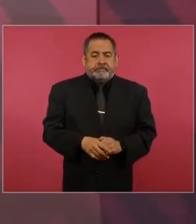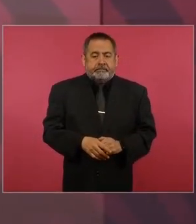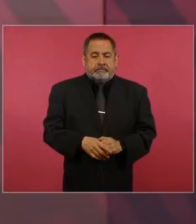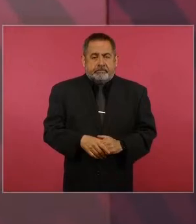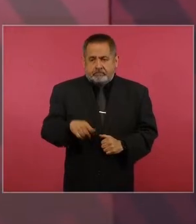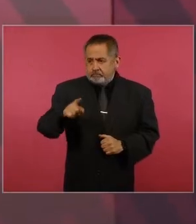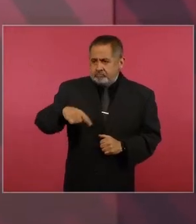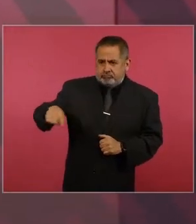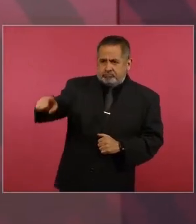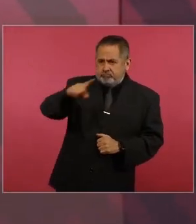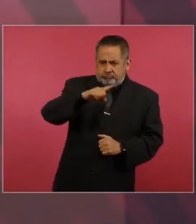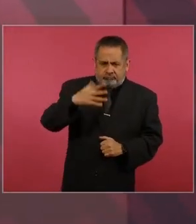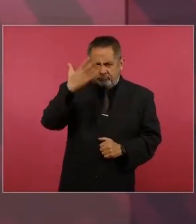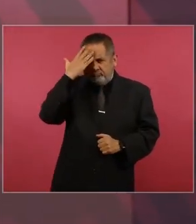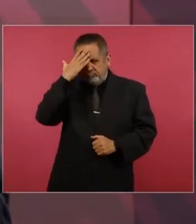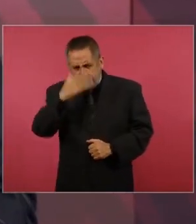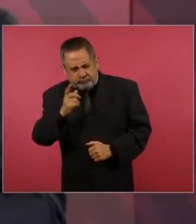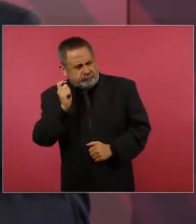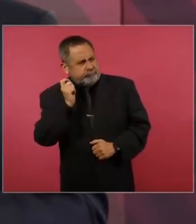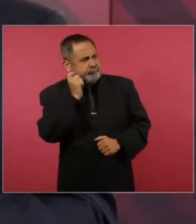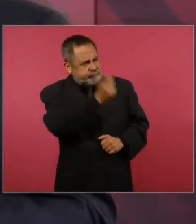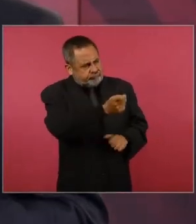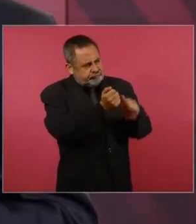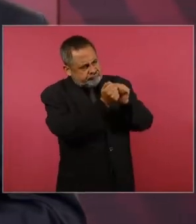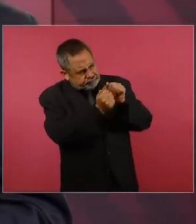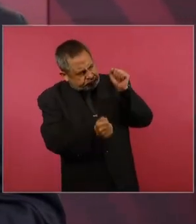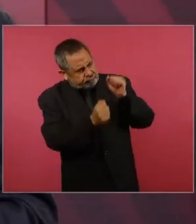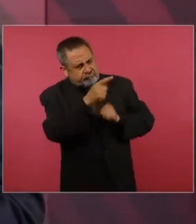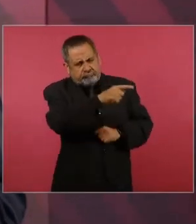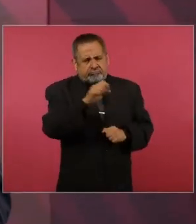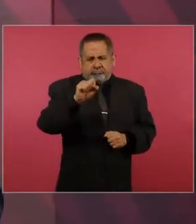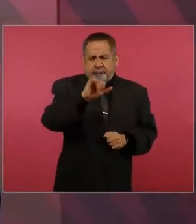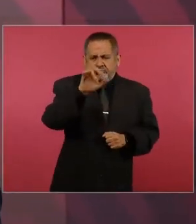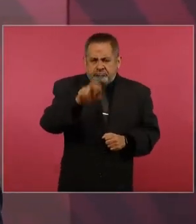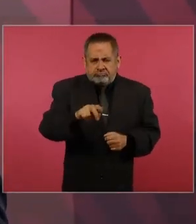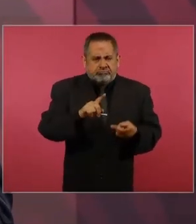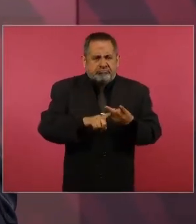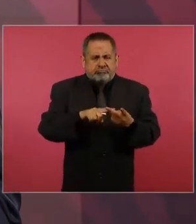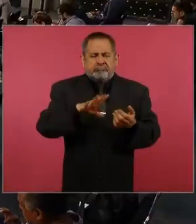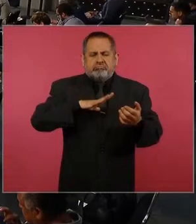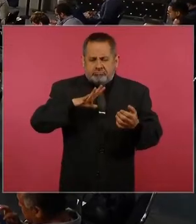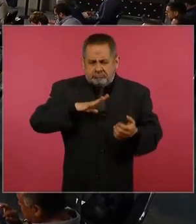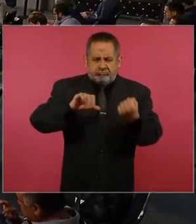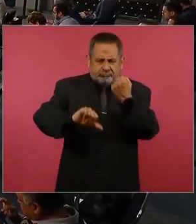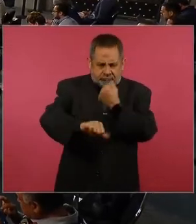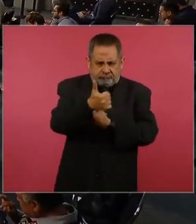existe la Suprema Corte de Justicia, que hay 11 ministros,